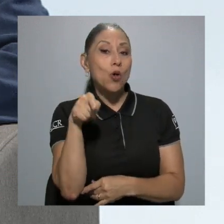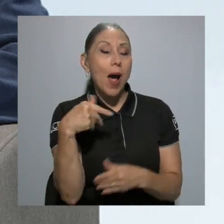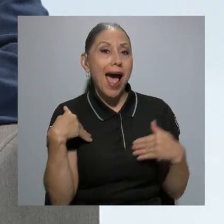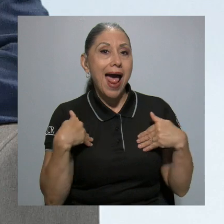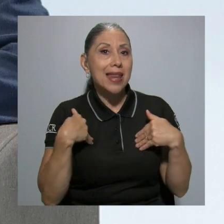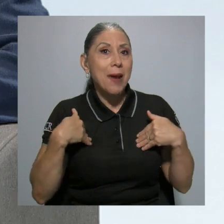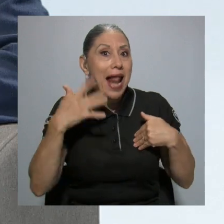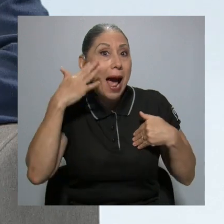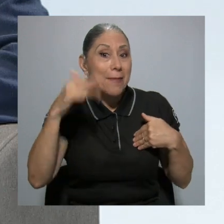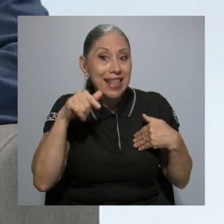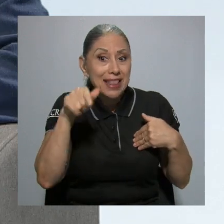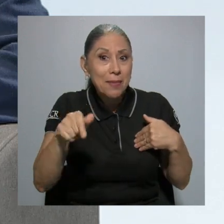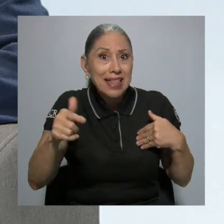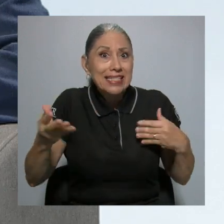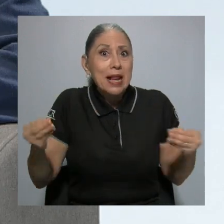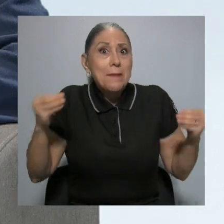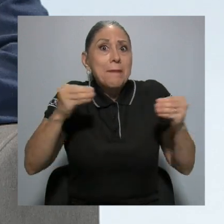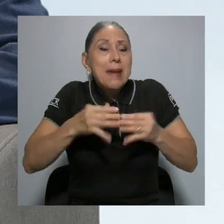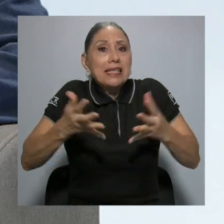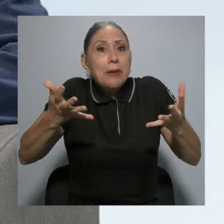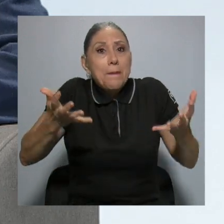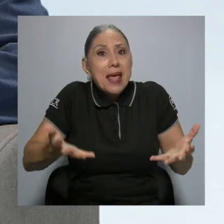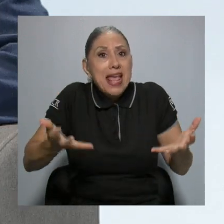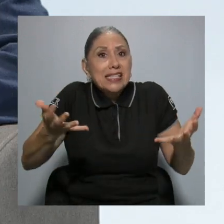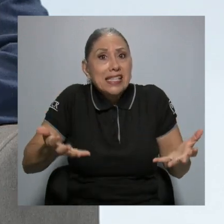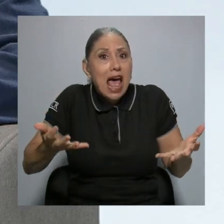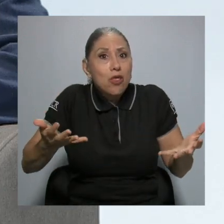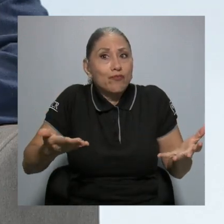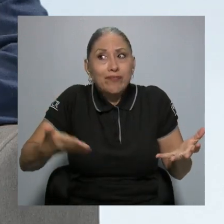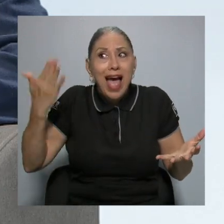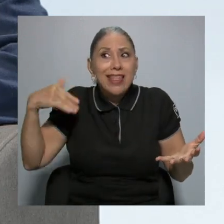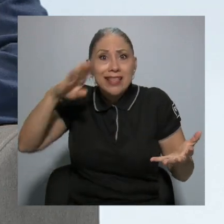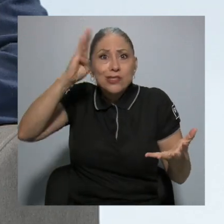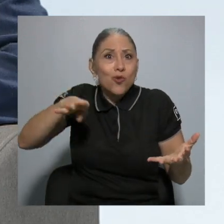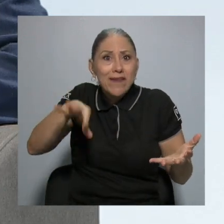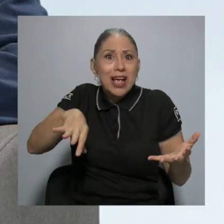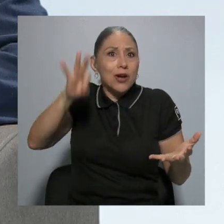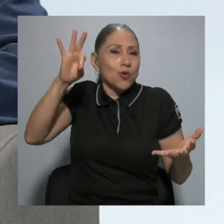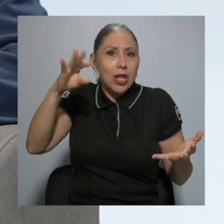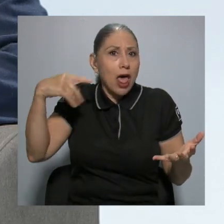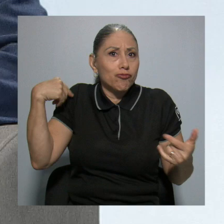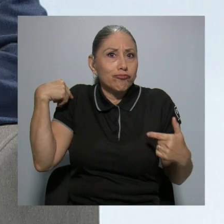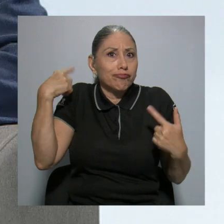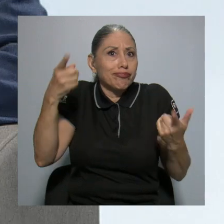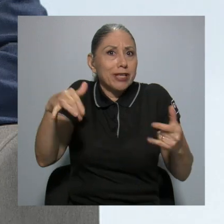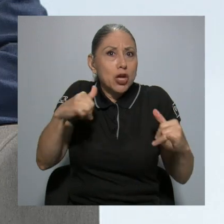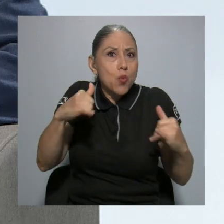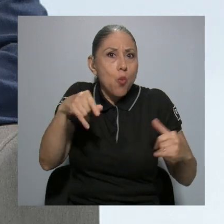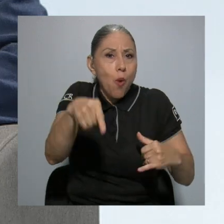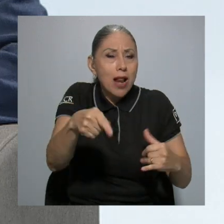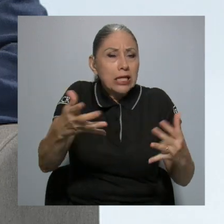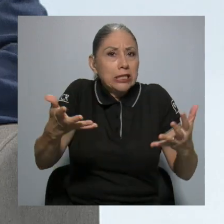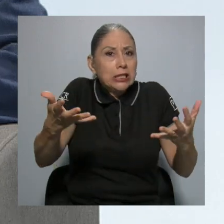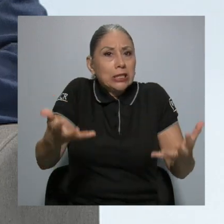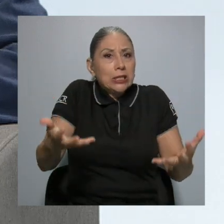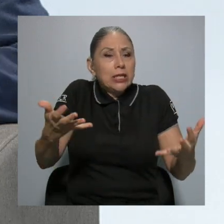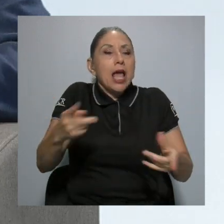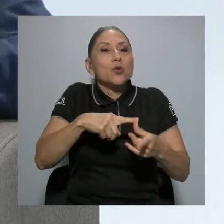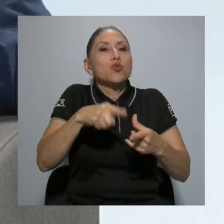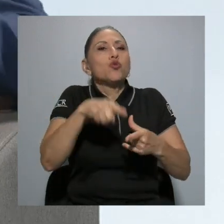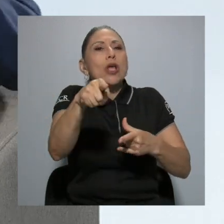esqueleto animal que aparentemente es el más pesado que se haya encontrado en todos los tiempos.